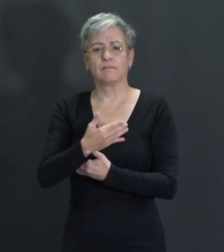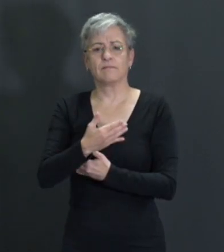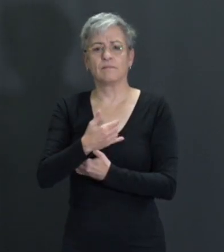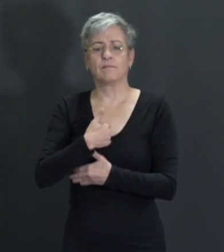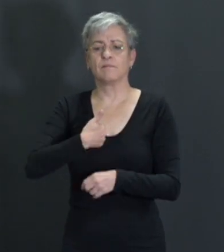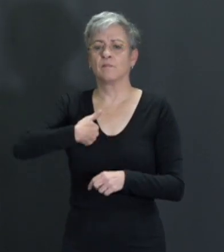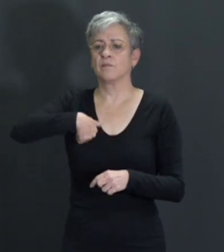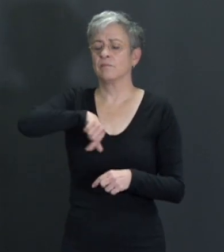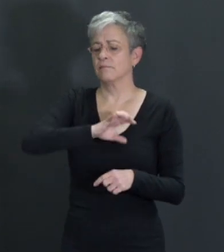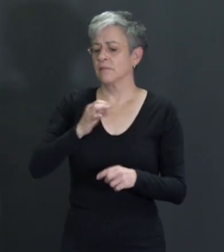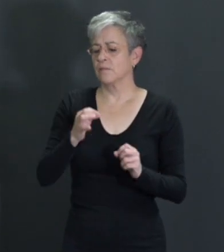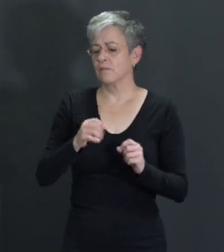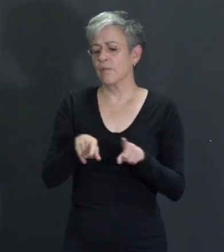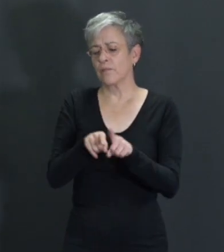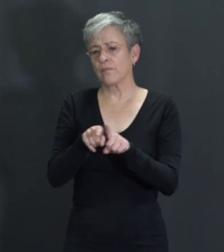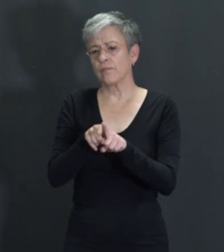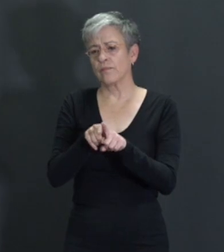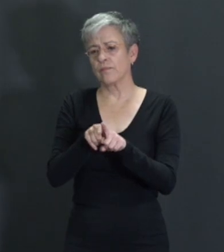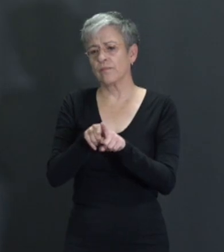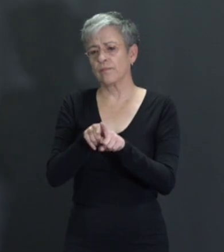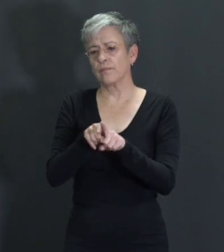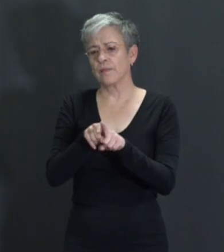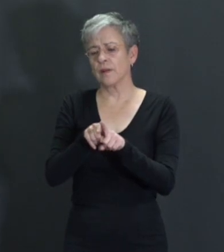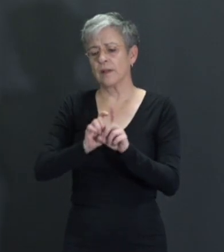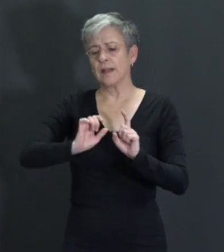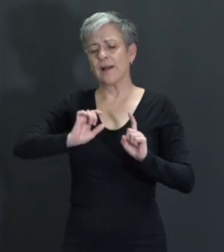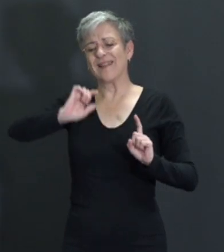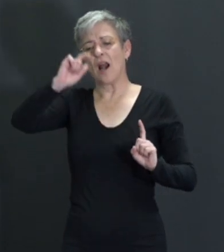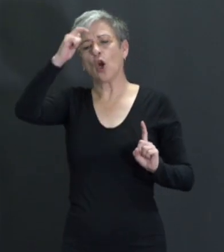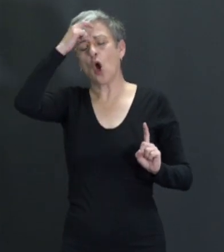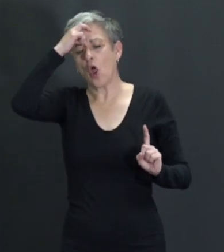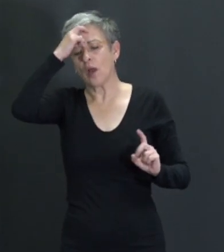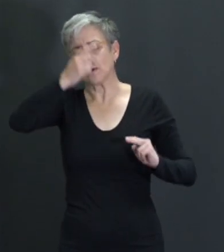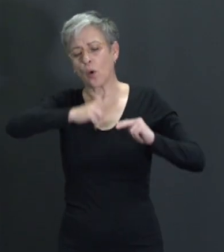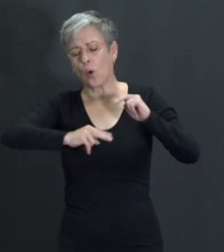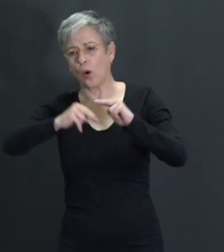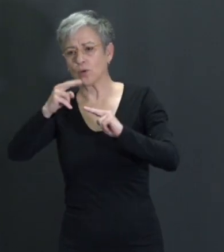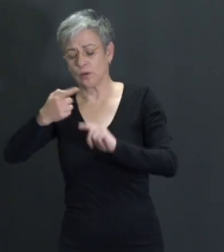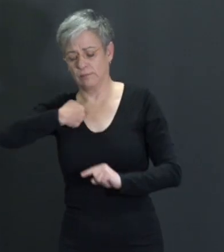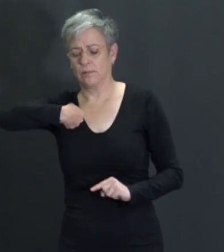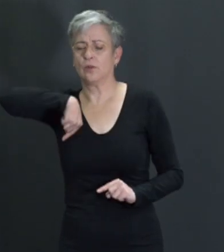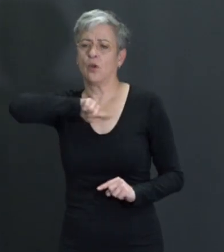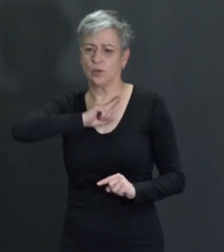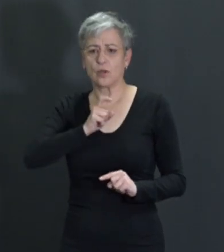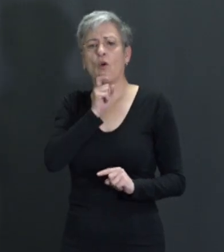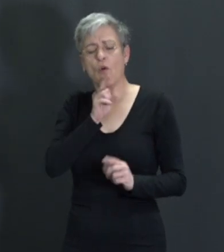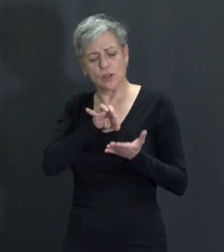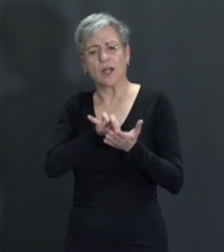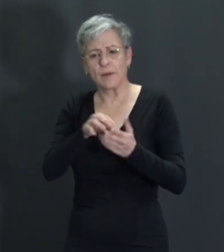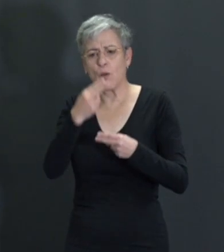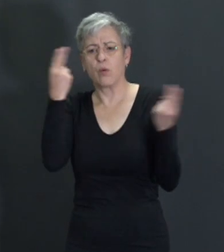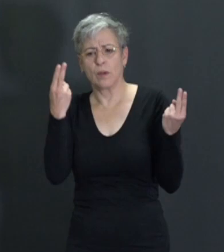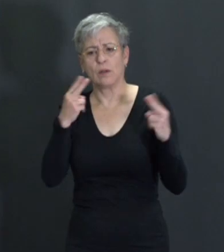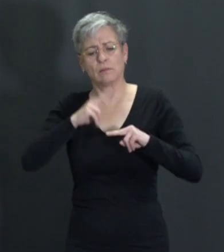en toda la cadena de la concepción de ese servicio público. ¿Cómo hacemos que estemos en